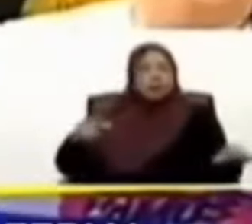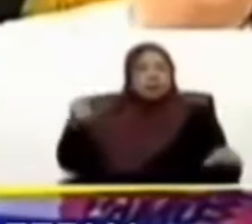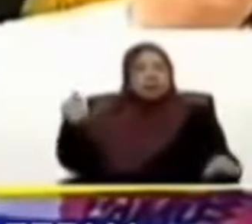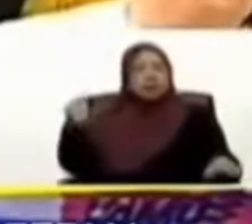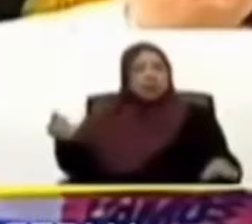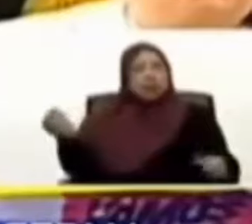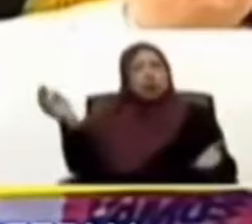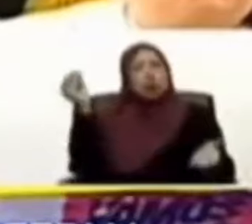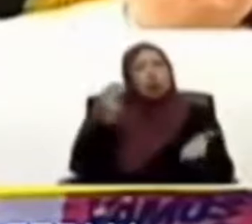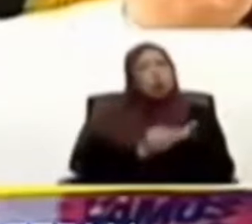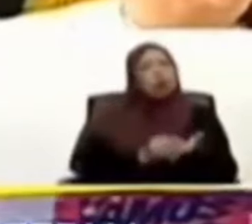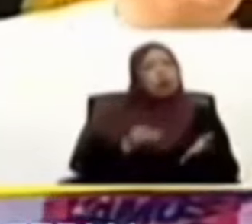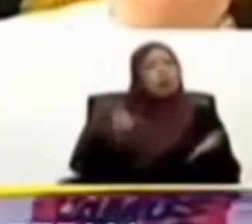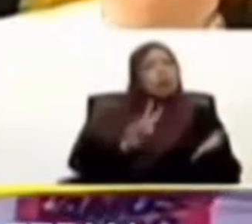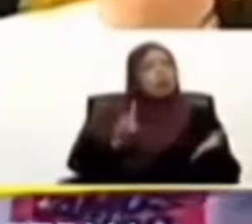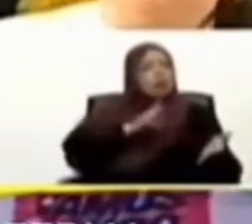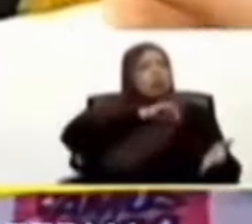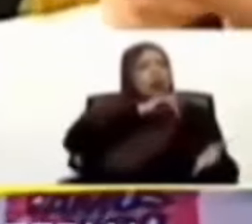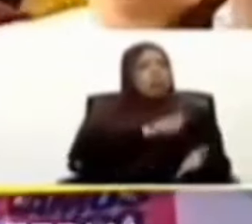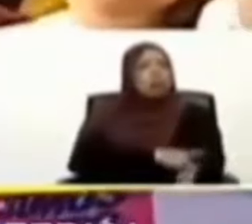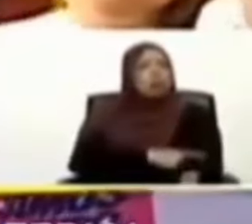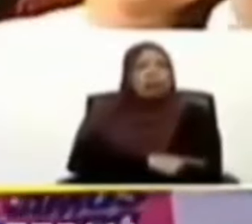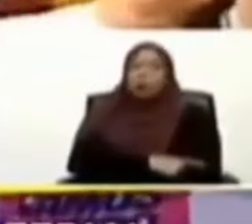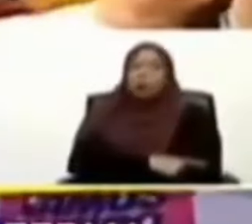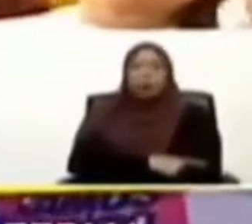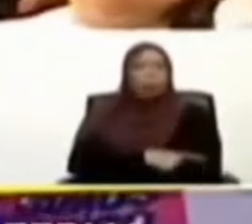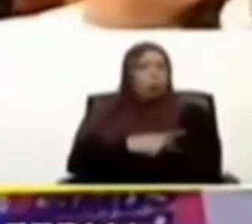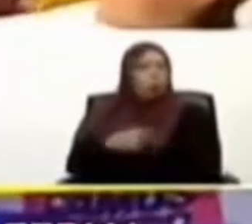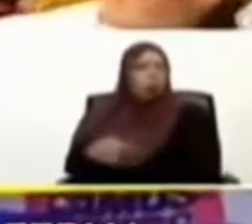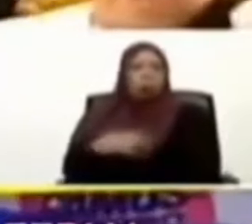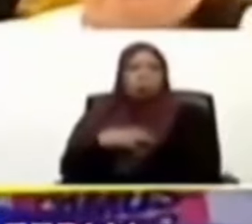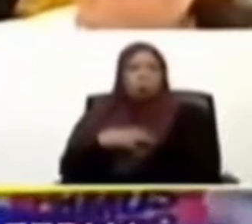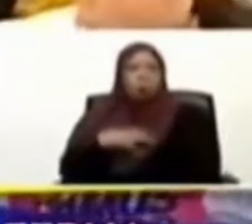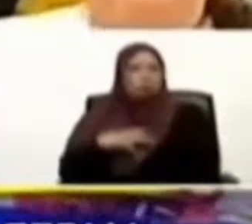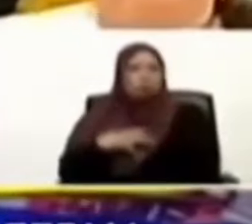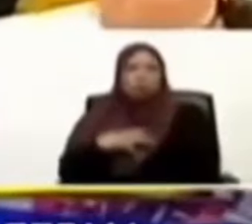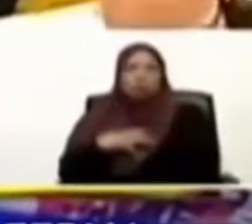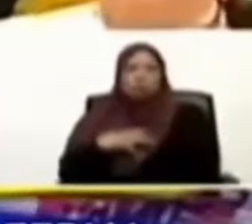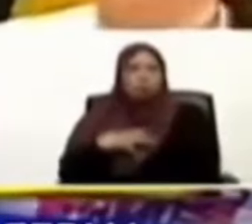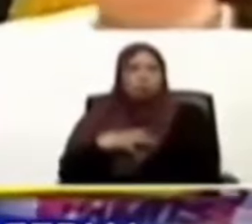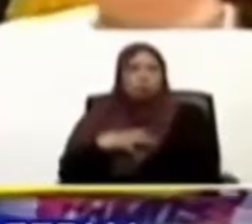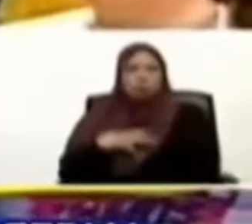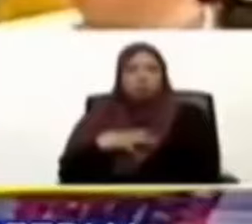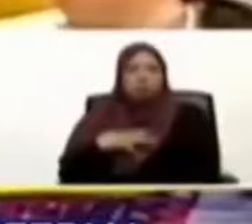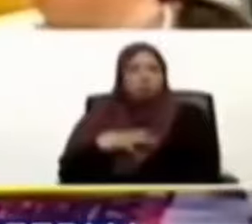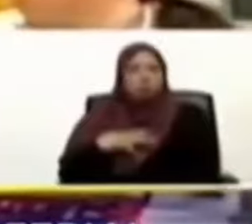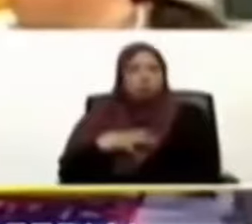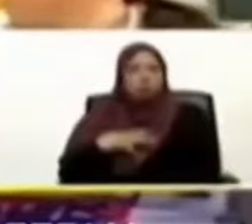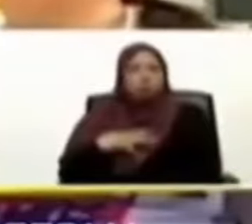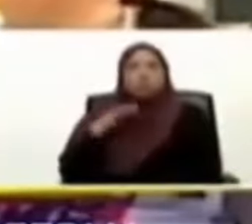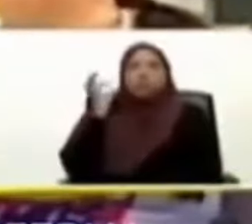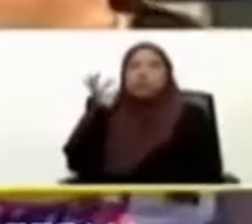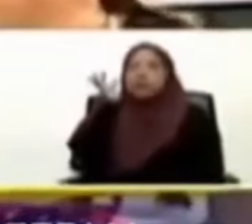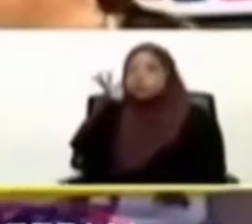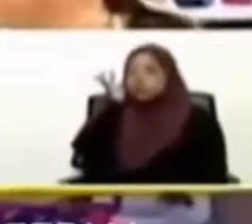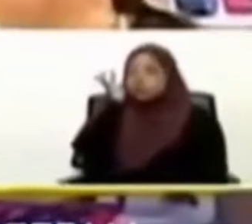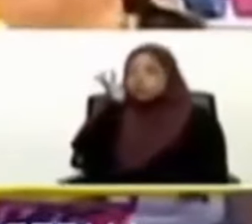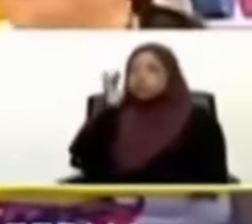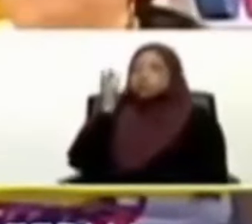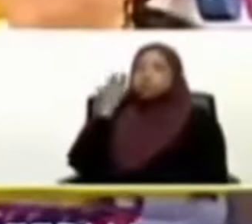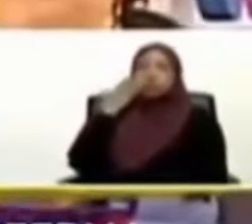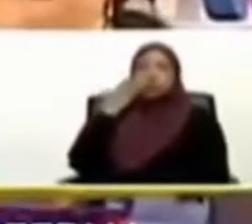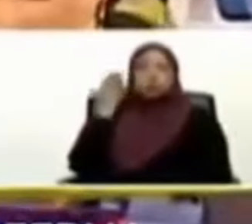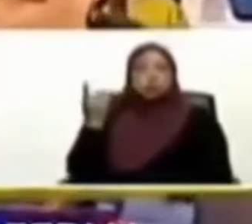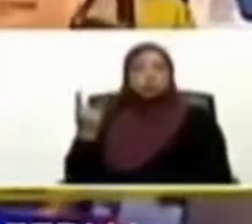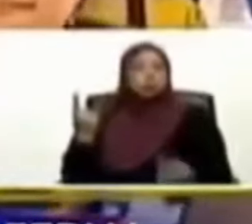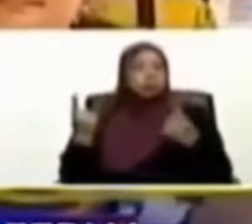resistió parcialmente. Después de que Machado ganara abrumadoramente las primarias de la oposición, que contaron con un gran apoyo a pesar